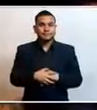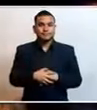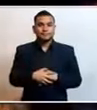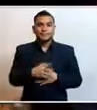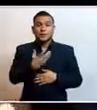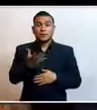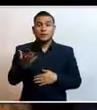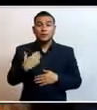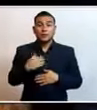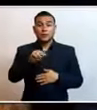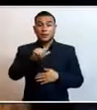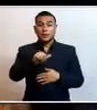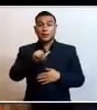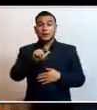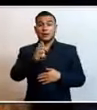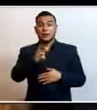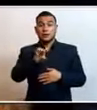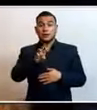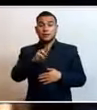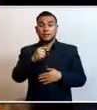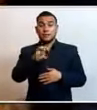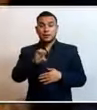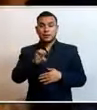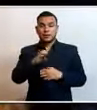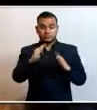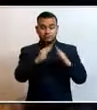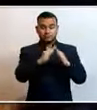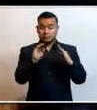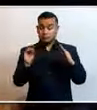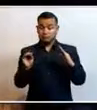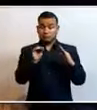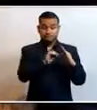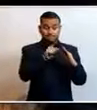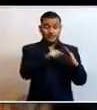con los albergues habilitados, pero tenemos 1.000 albergues listos en todo el país.